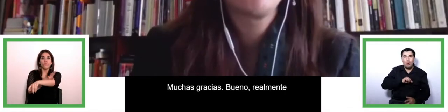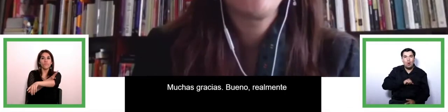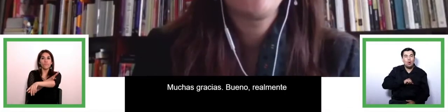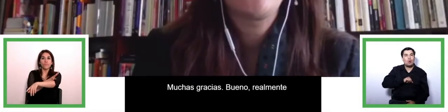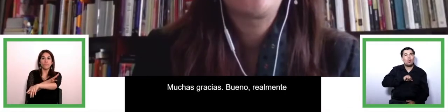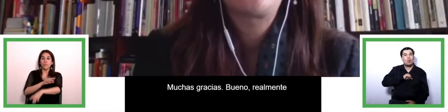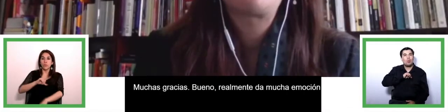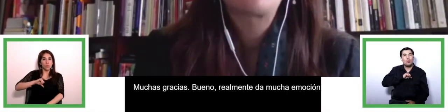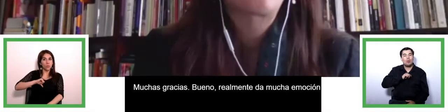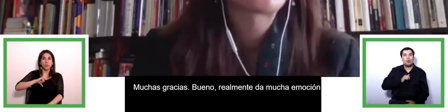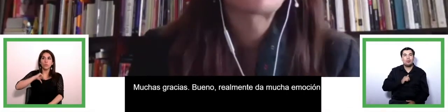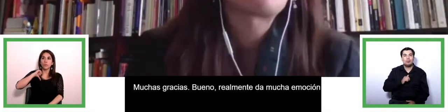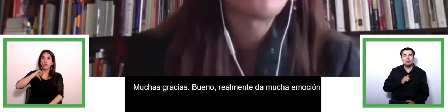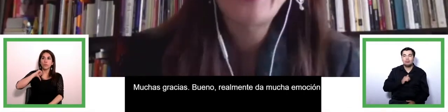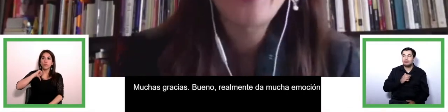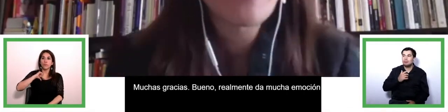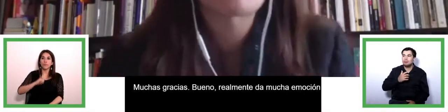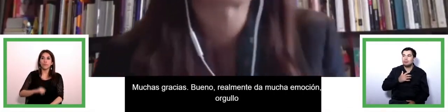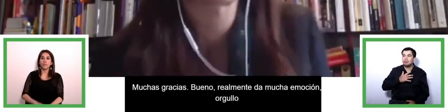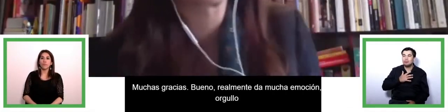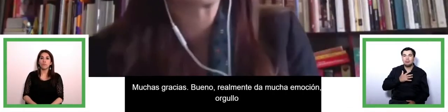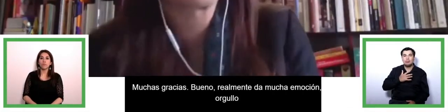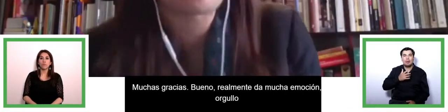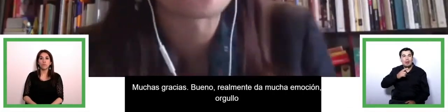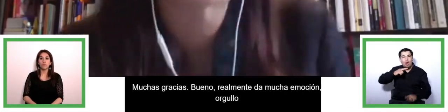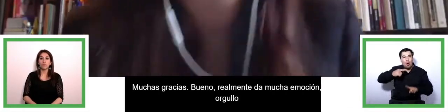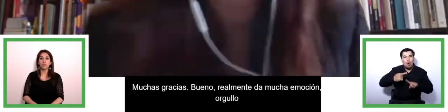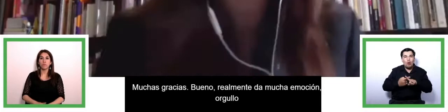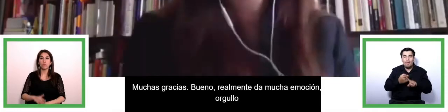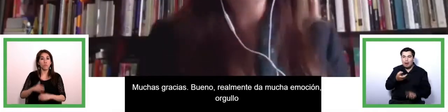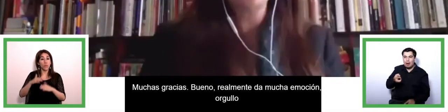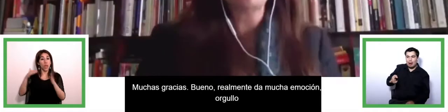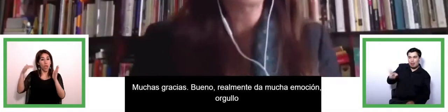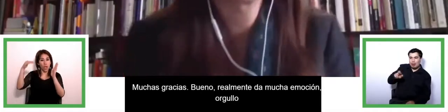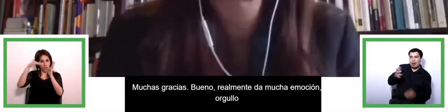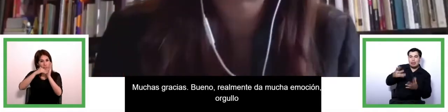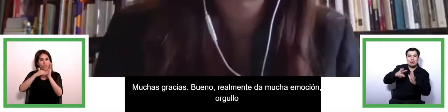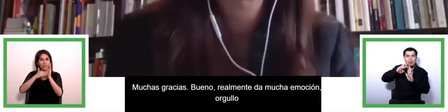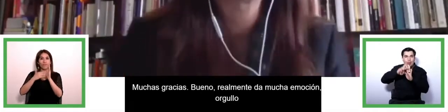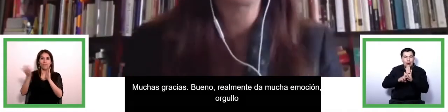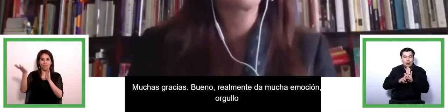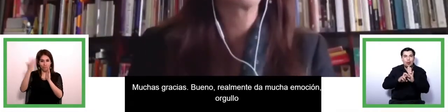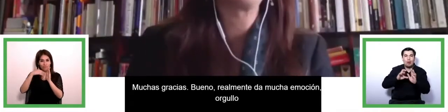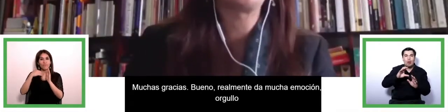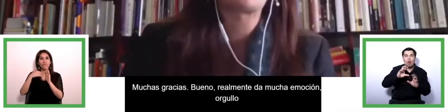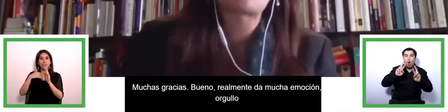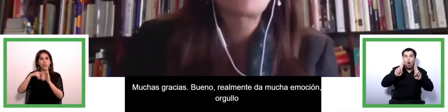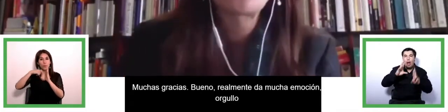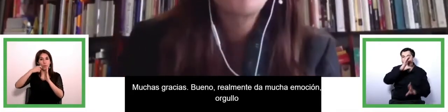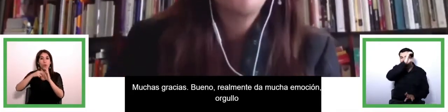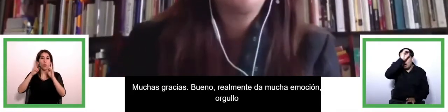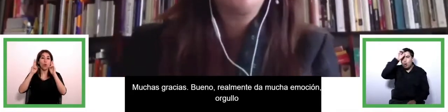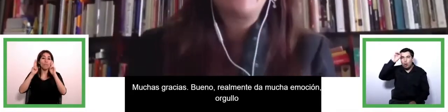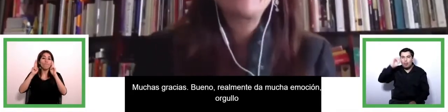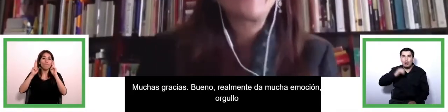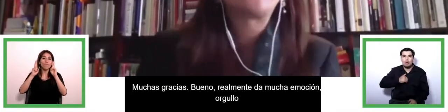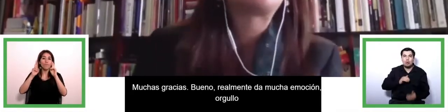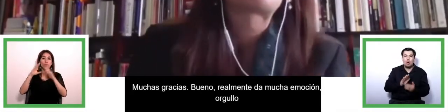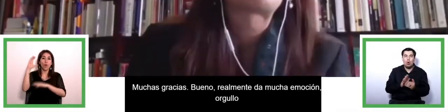orgullo, ganas de replicar ese proyecto en otros países. En Colombia yo esperaría que